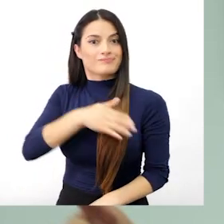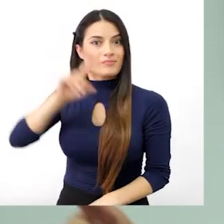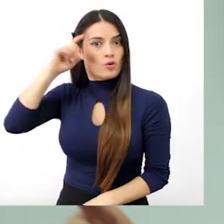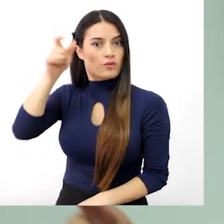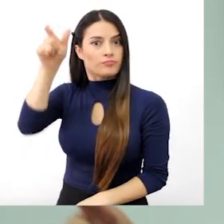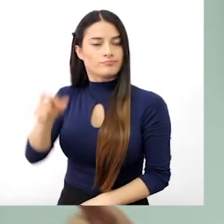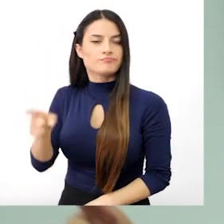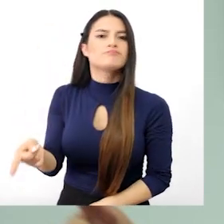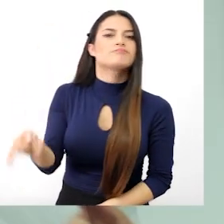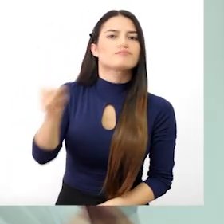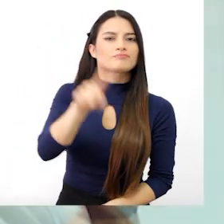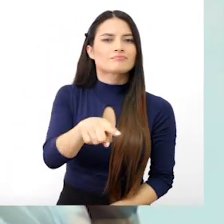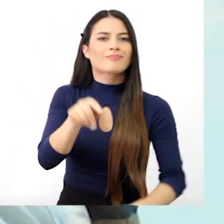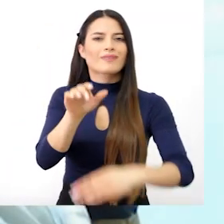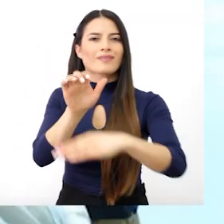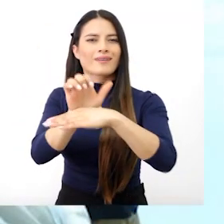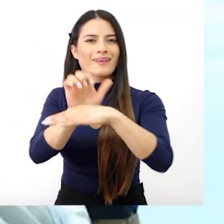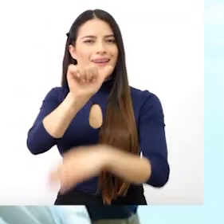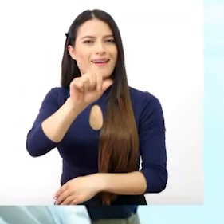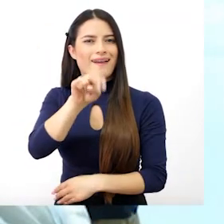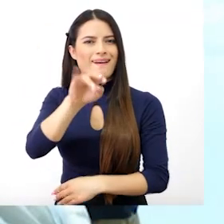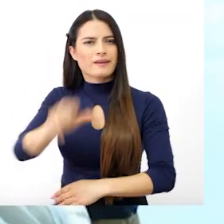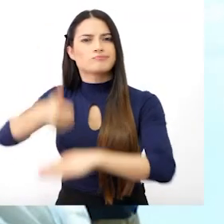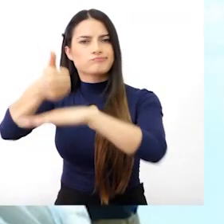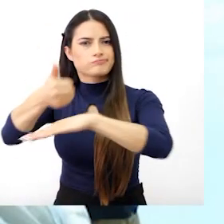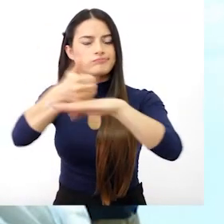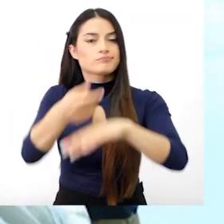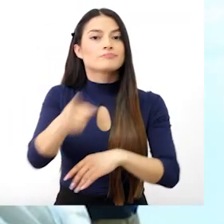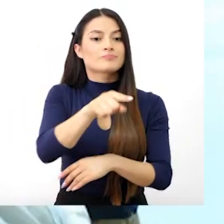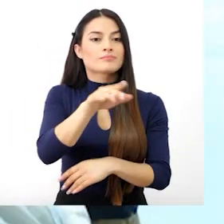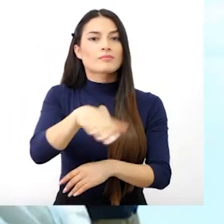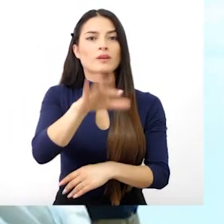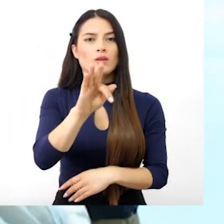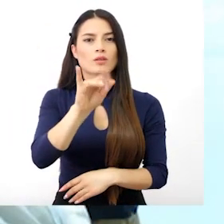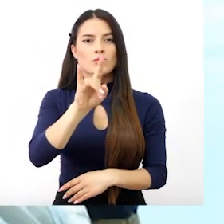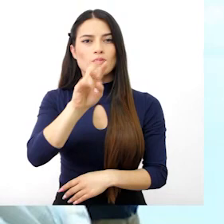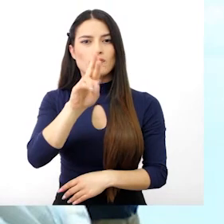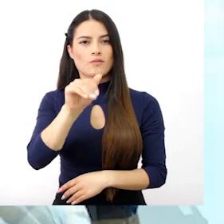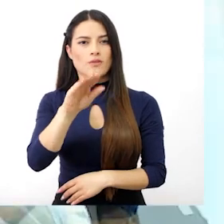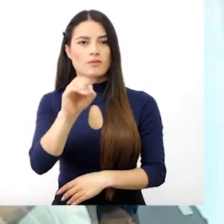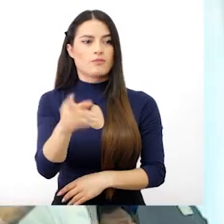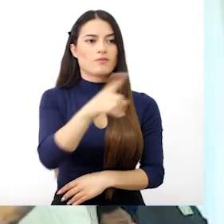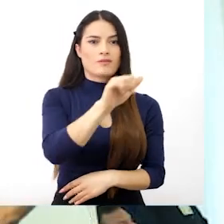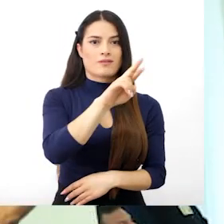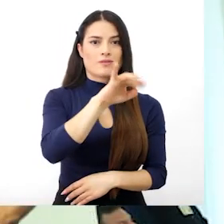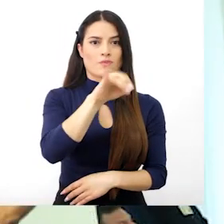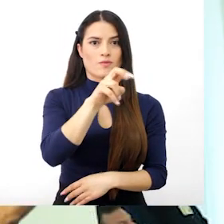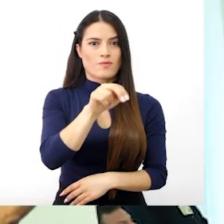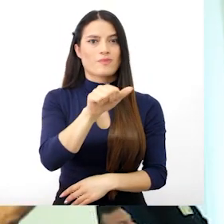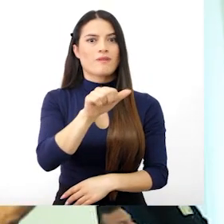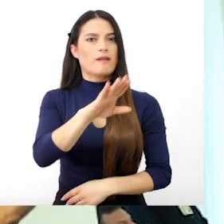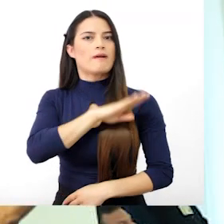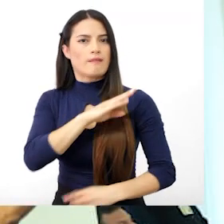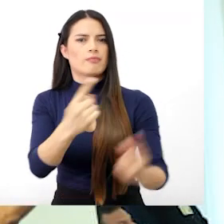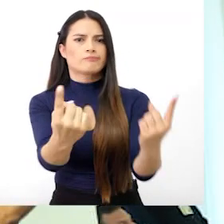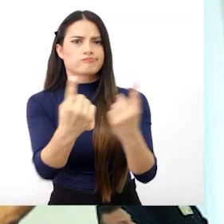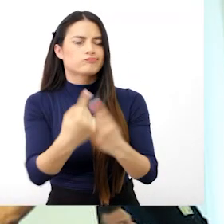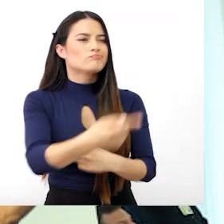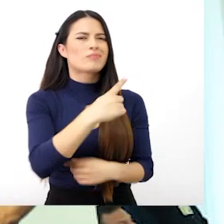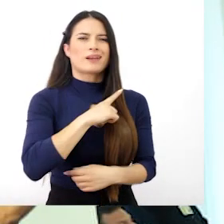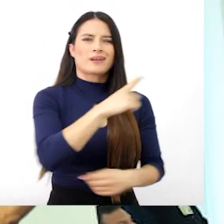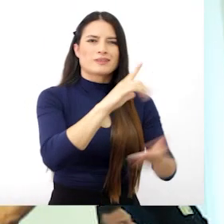directivos de la ANI, así como también con los alcaldes de Turbaco y Arjona, con líderes y lideresas sociales y representantes